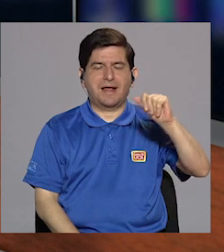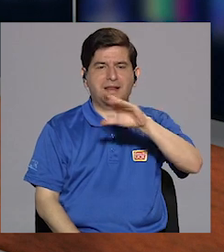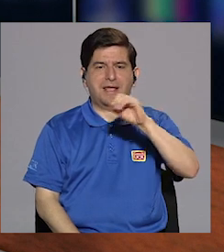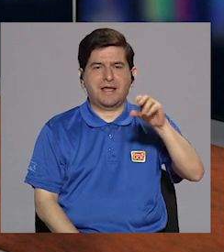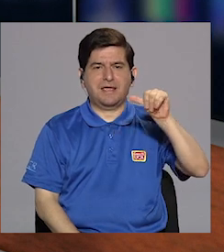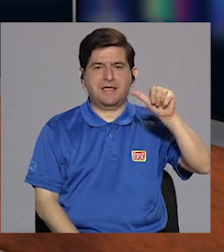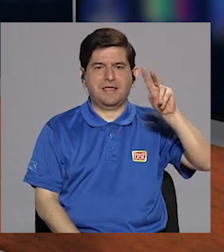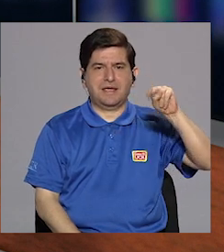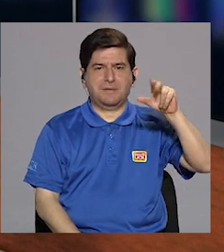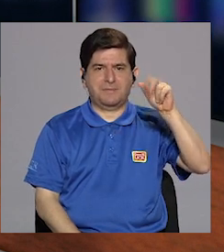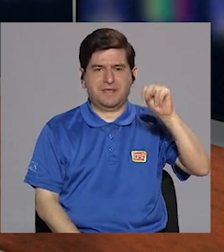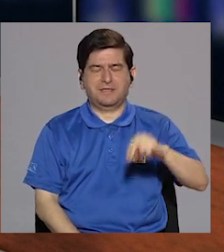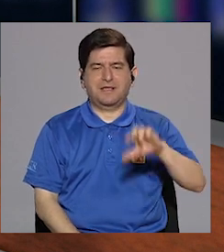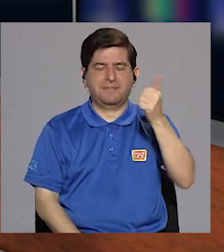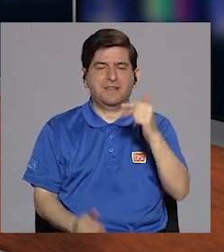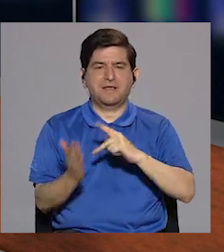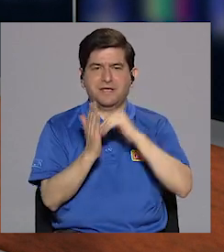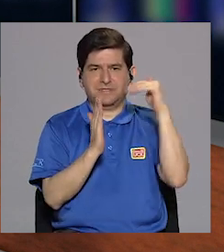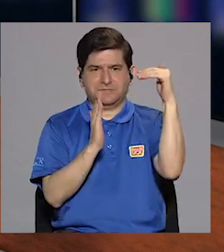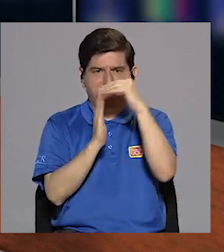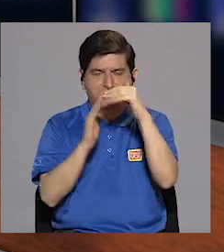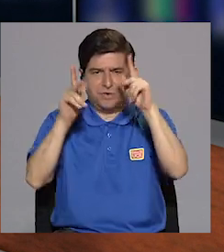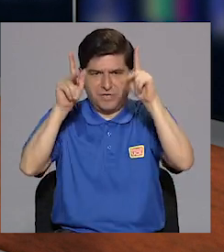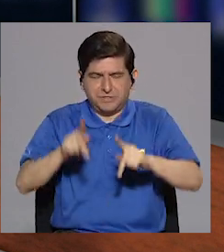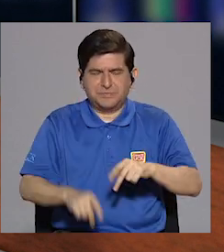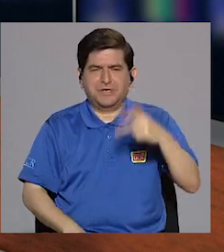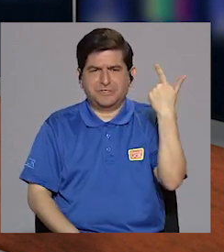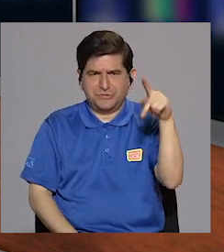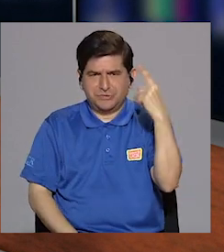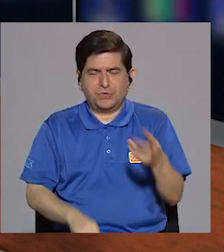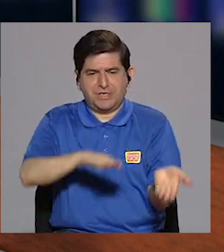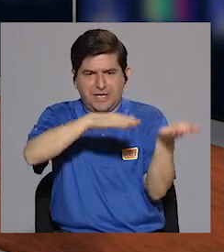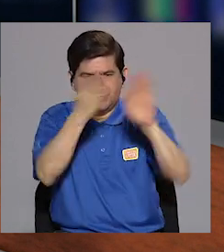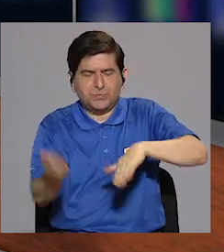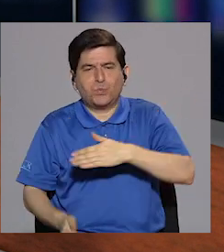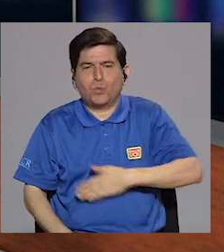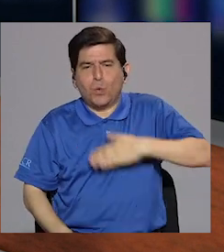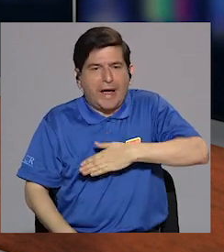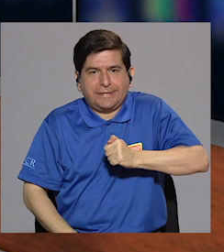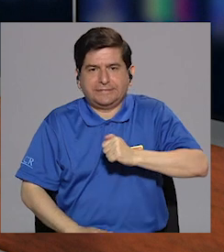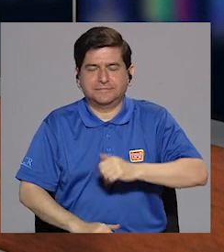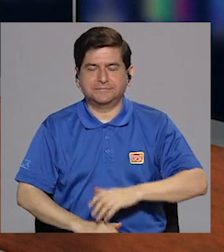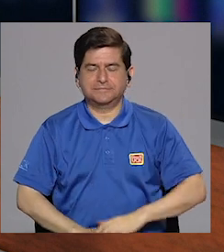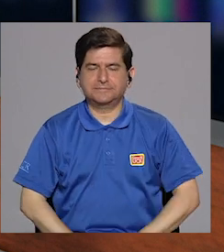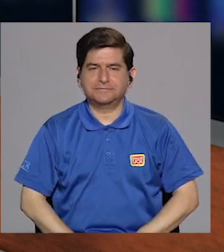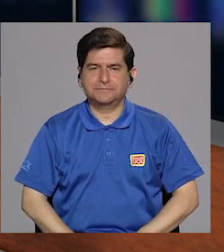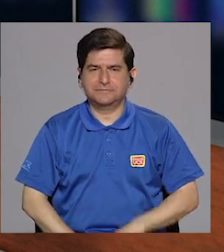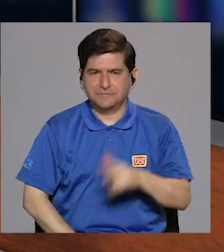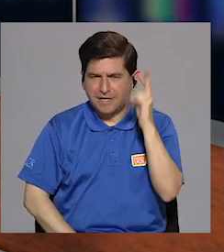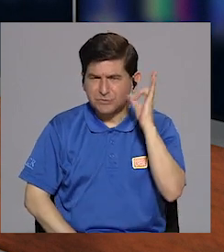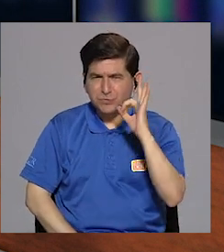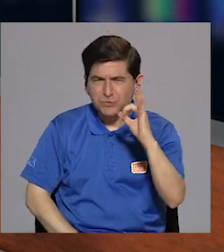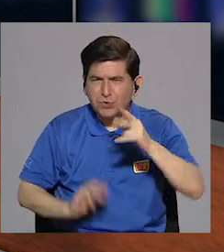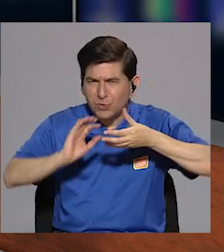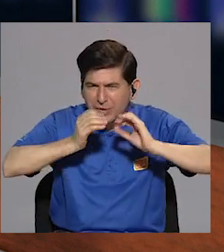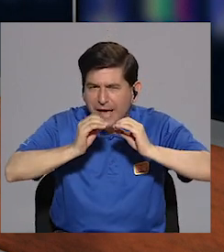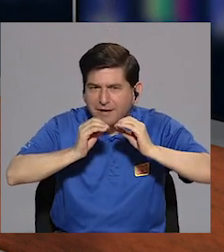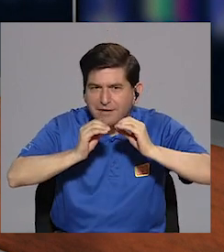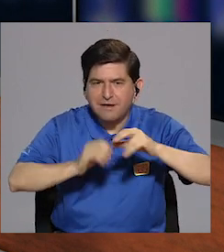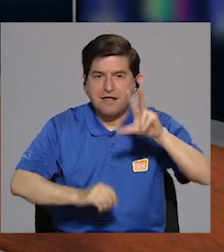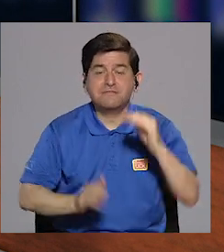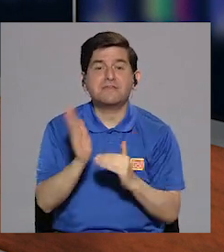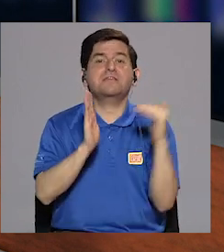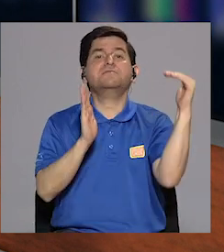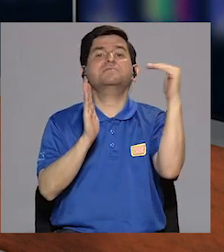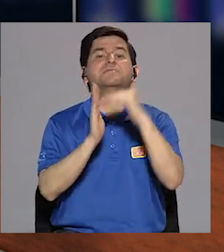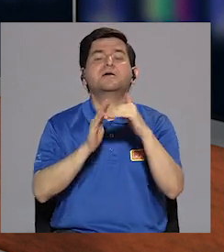cifra, 10 millones se encuentran en grave riesgo de morir de hambre. ¿Escuchó bien las cifras? 30